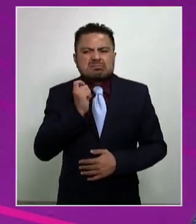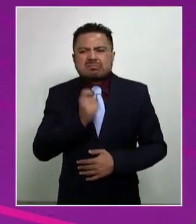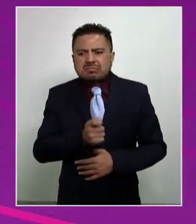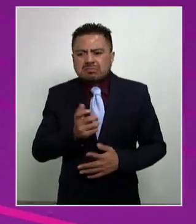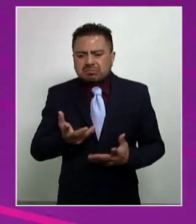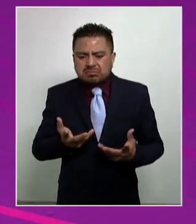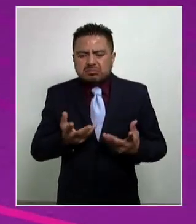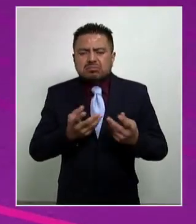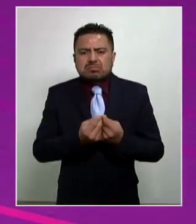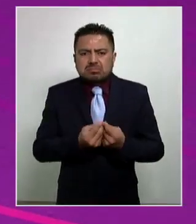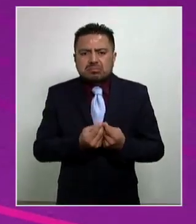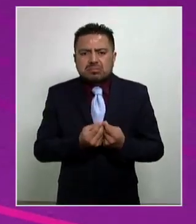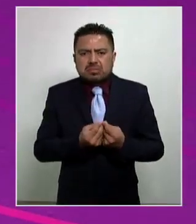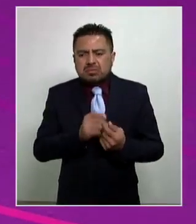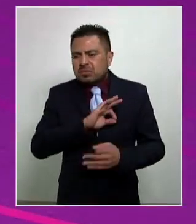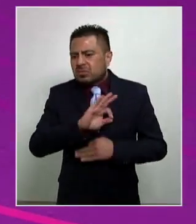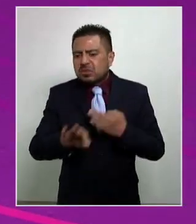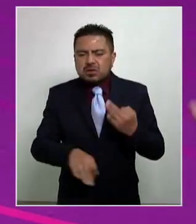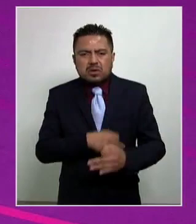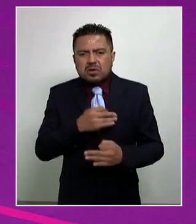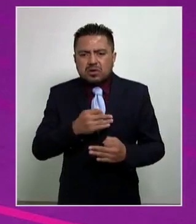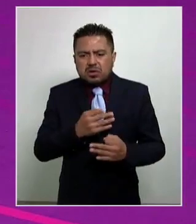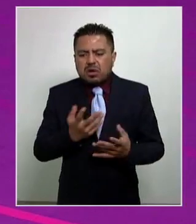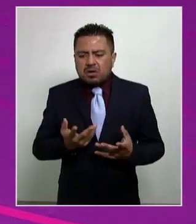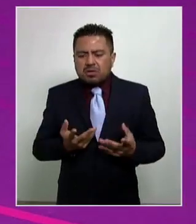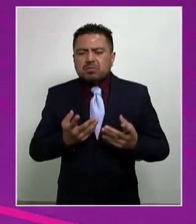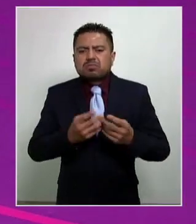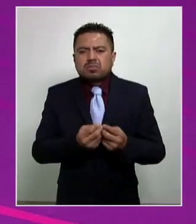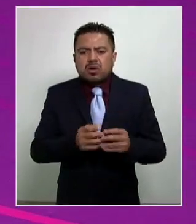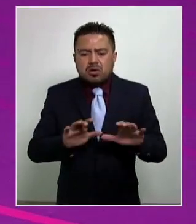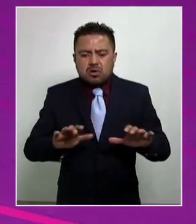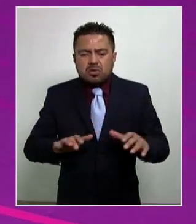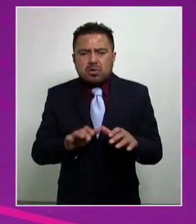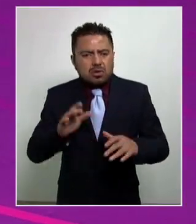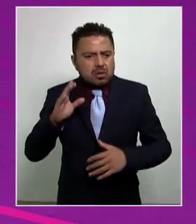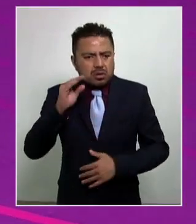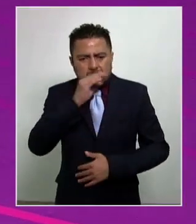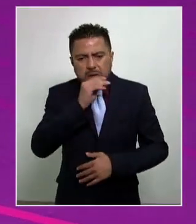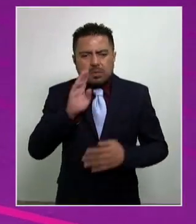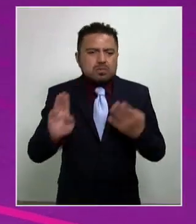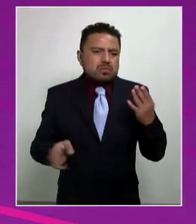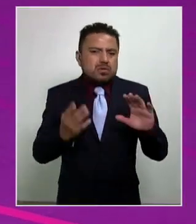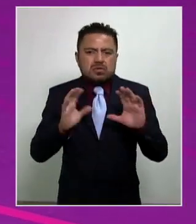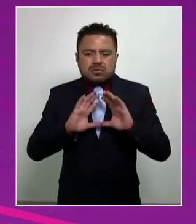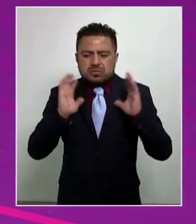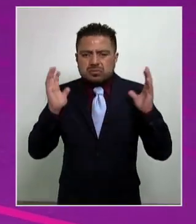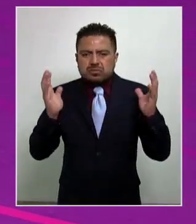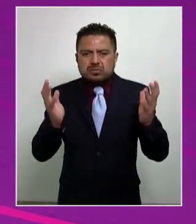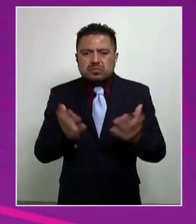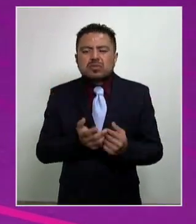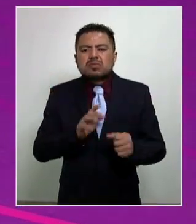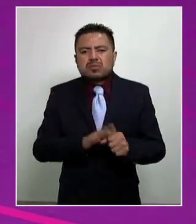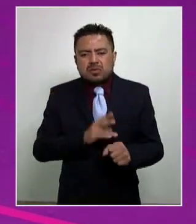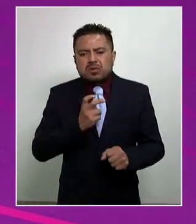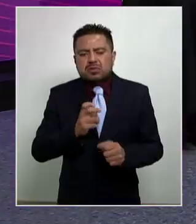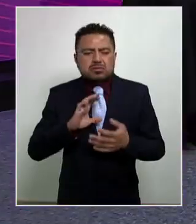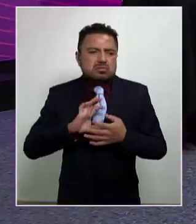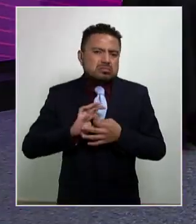de todo lo que conforma lo que es la comunidad negra en el mundo, por lo que es la